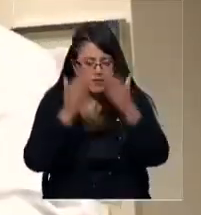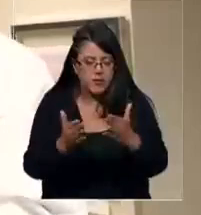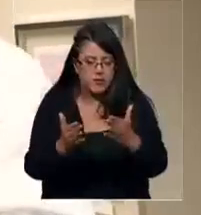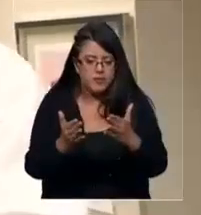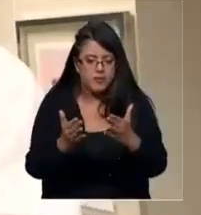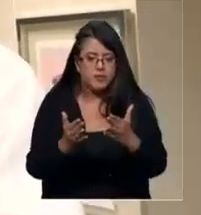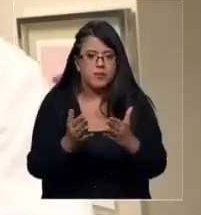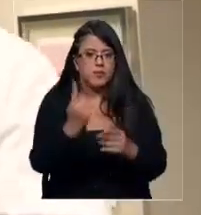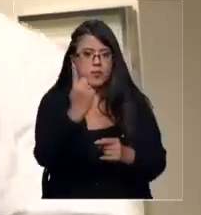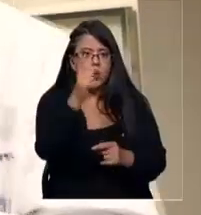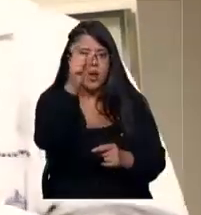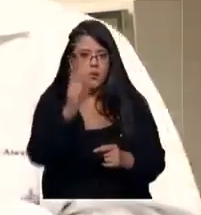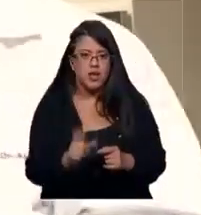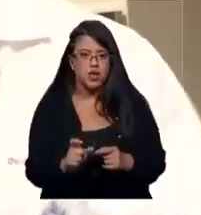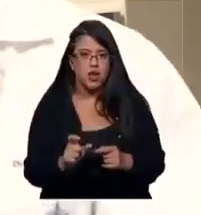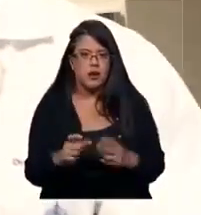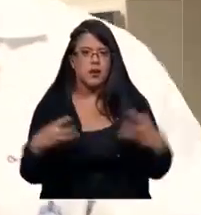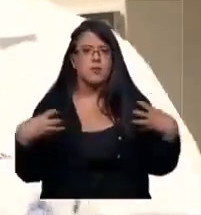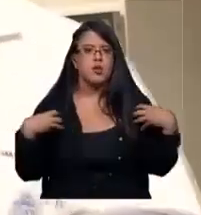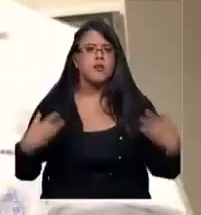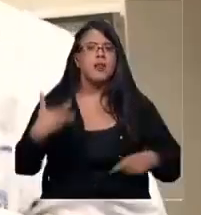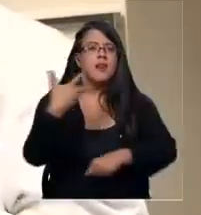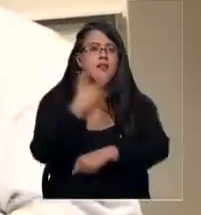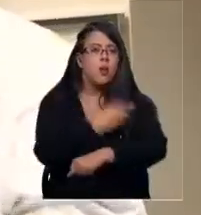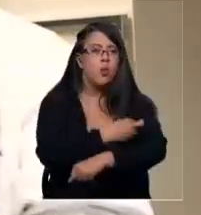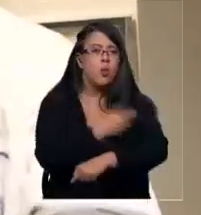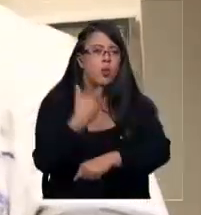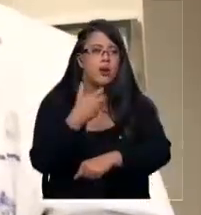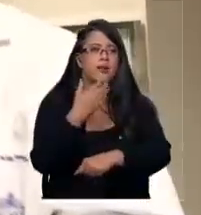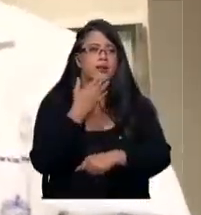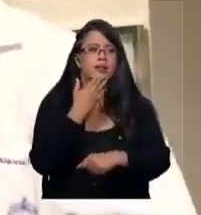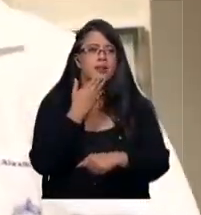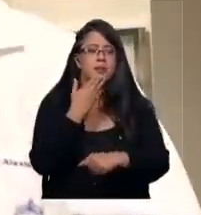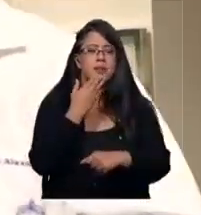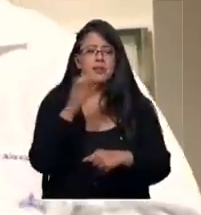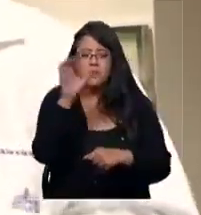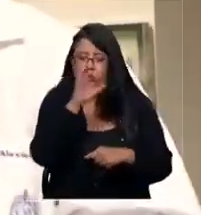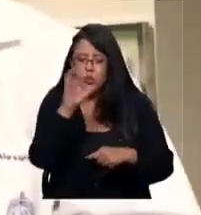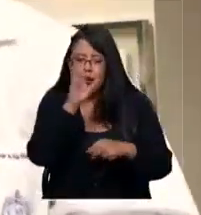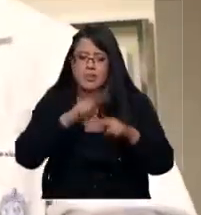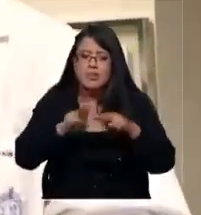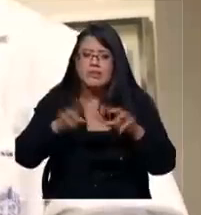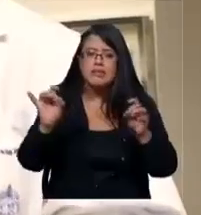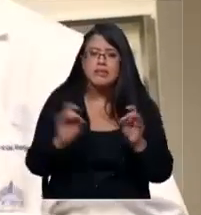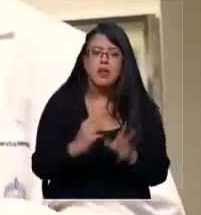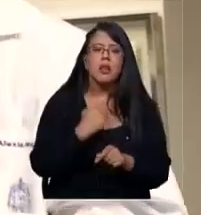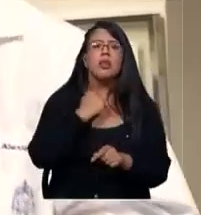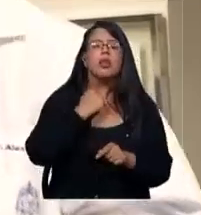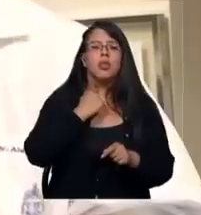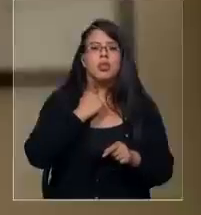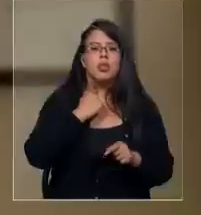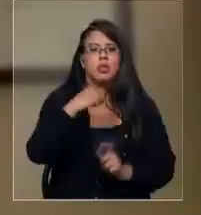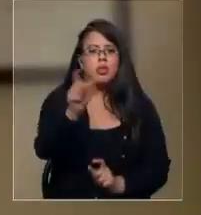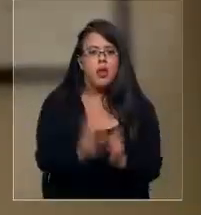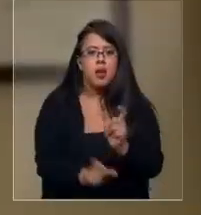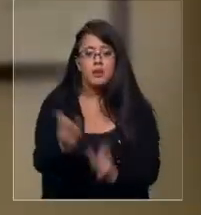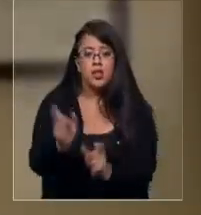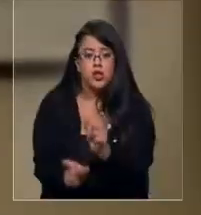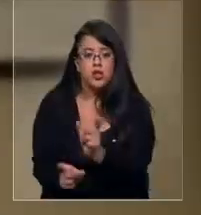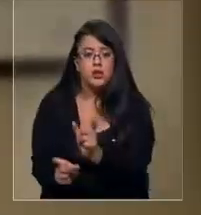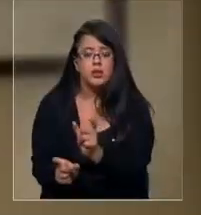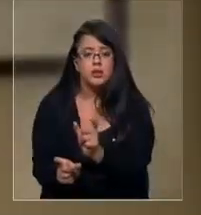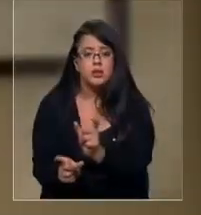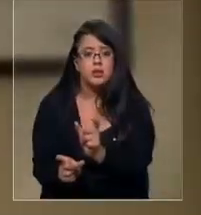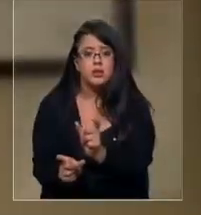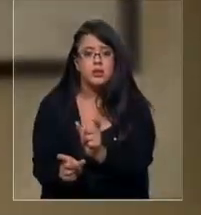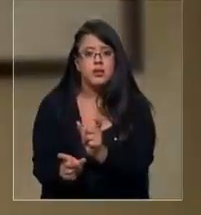científico, no solamente en el área de las vacunas, pero estamos hablando ahora del tema de las vacunas, identifica una solución a un problema que puede afectar a la sociedad o que ya afecta a la sociedad,